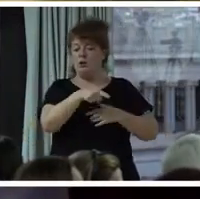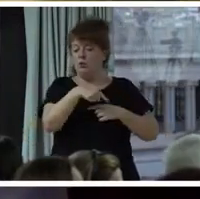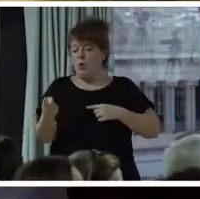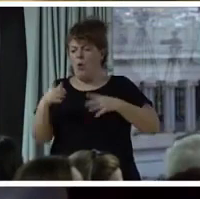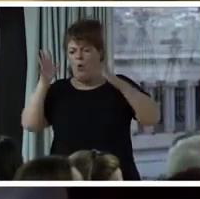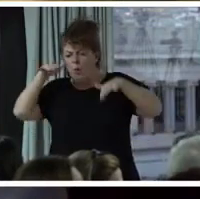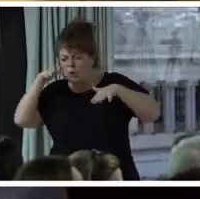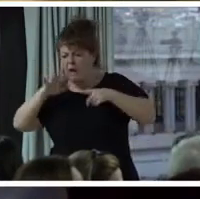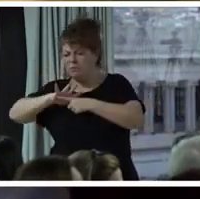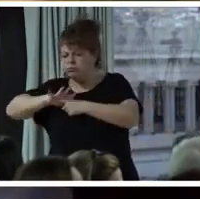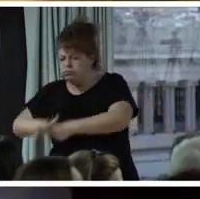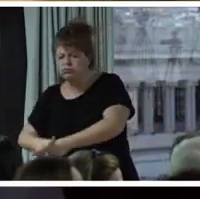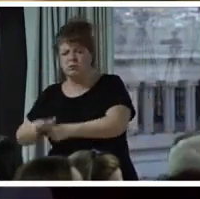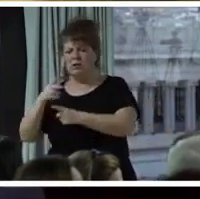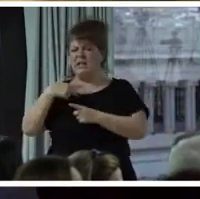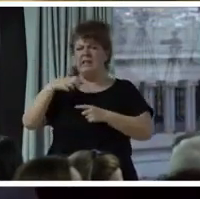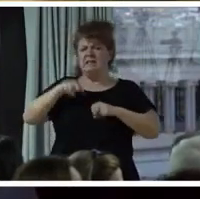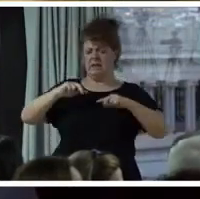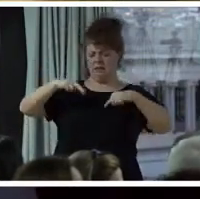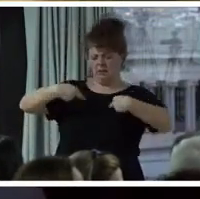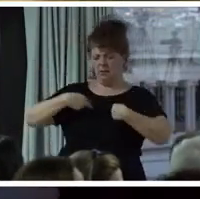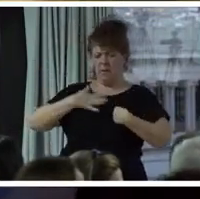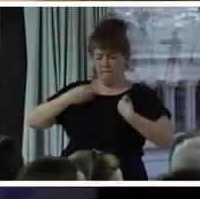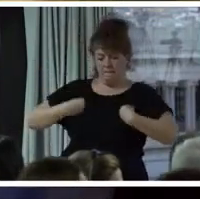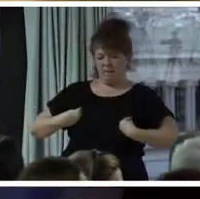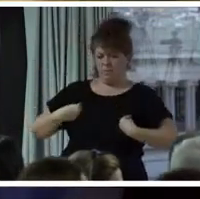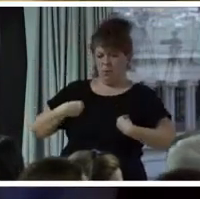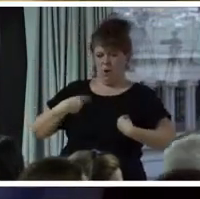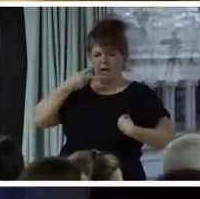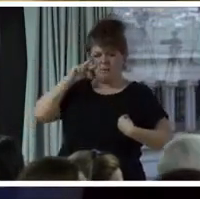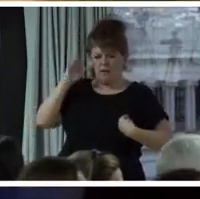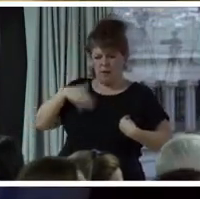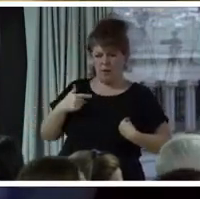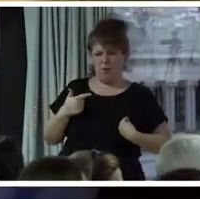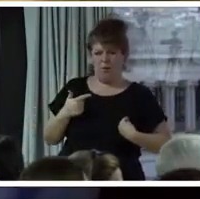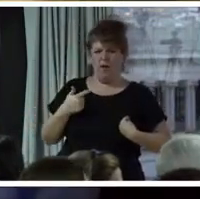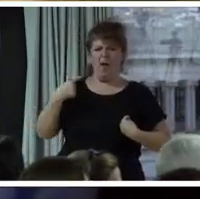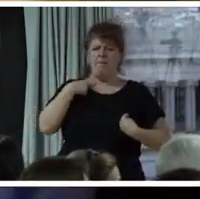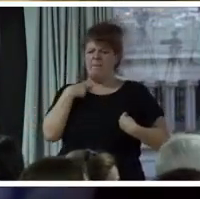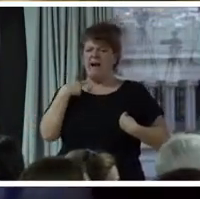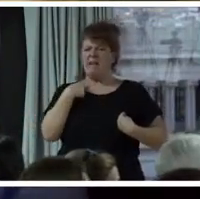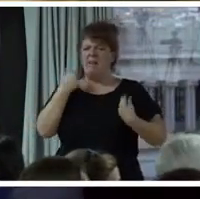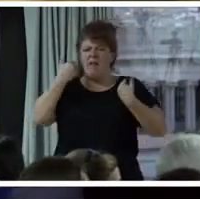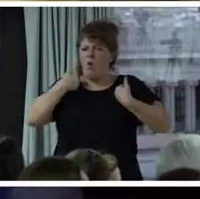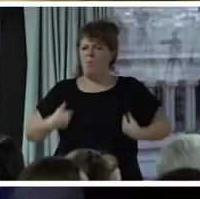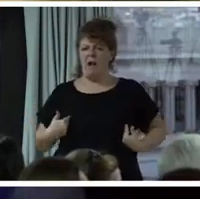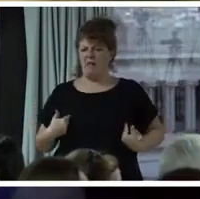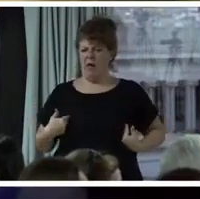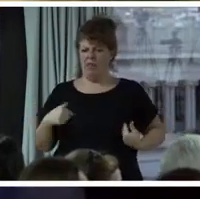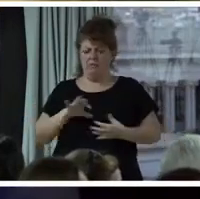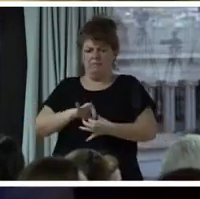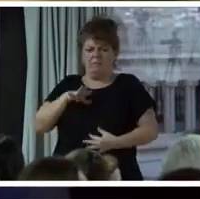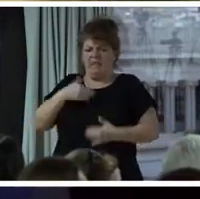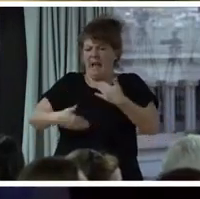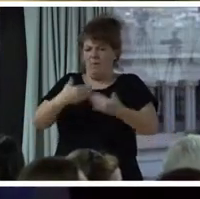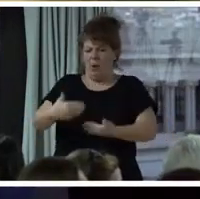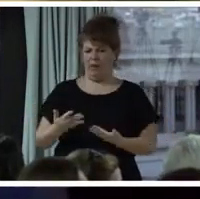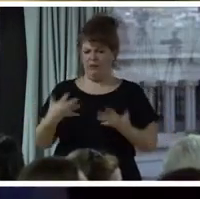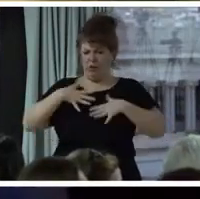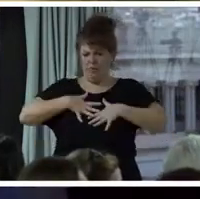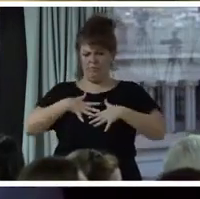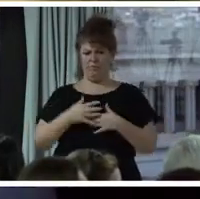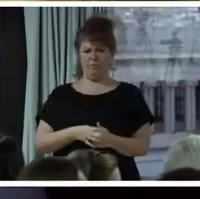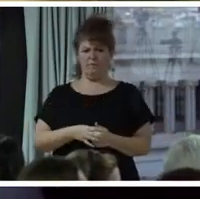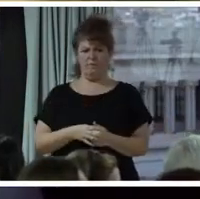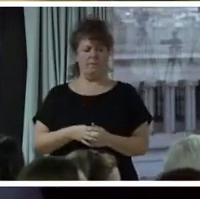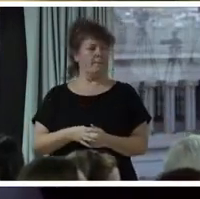y brutalizer a otros sin experimentar ellos mismos mismos una pérdida de humanidad en el proceso en el